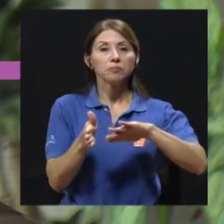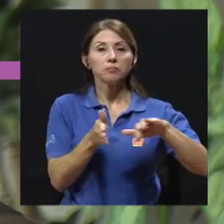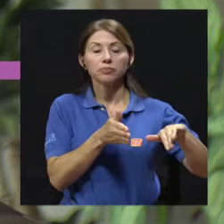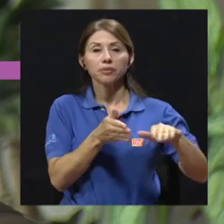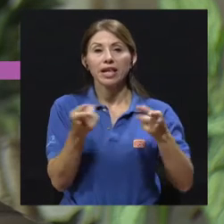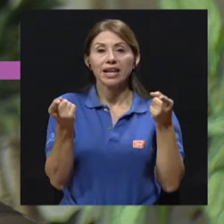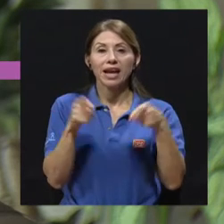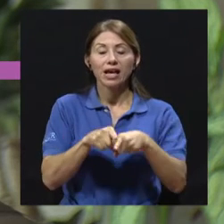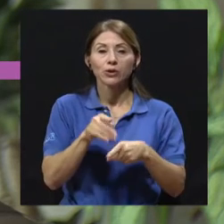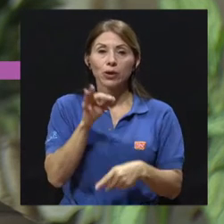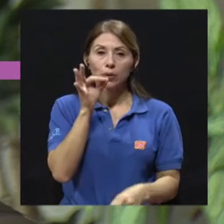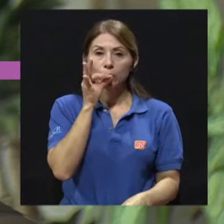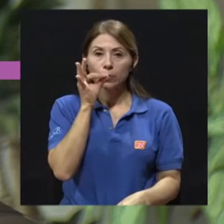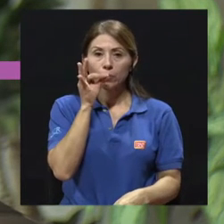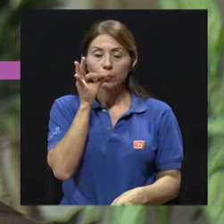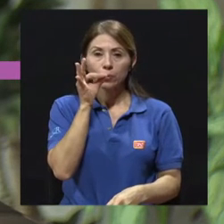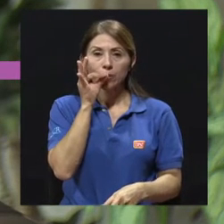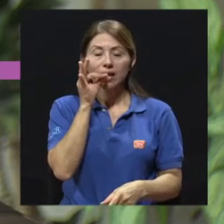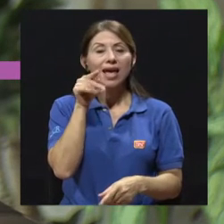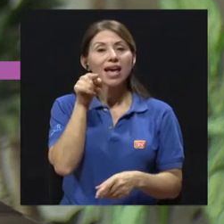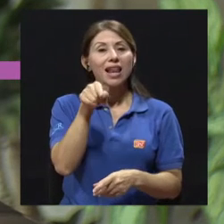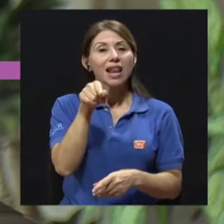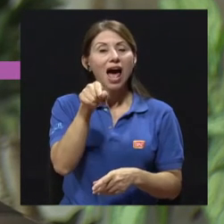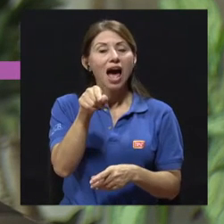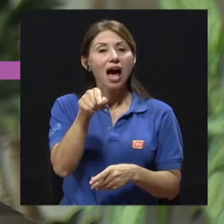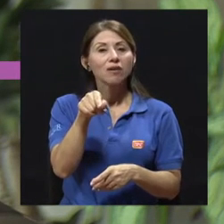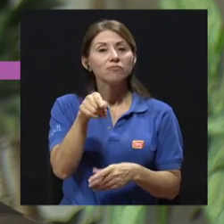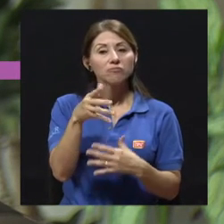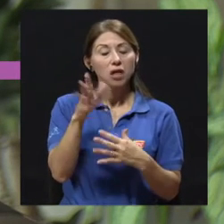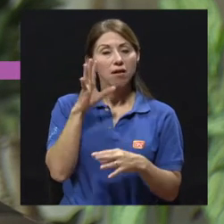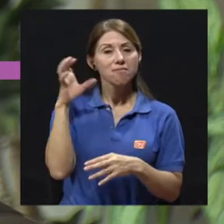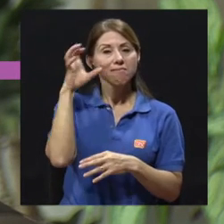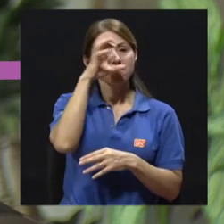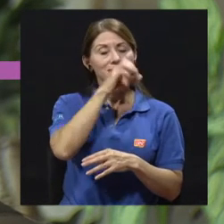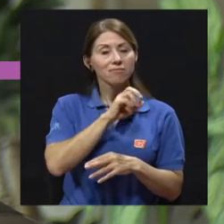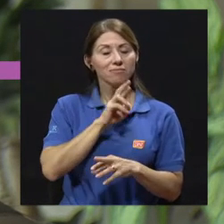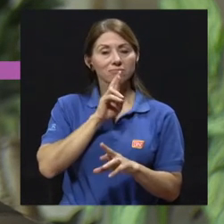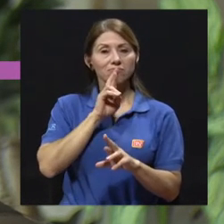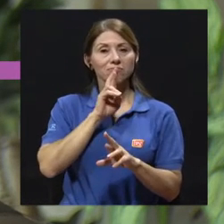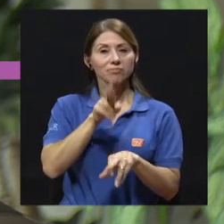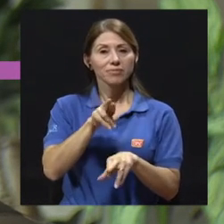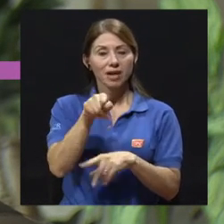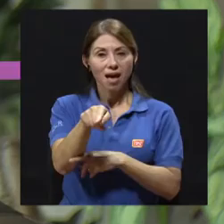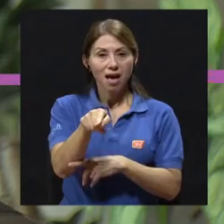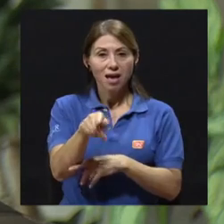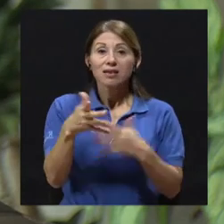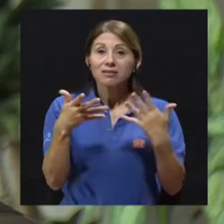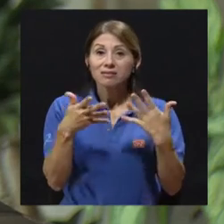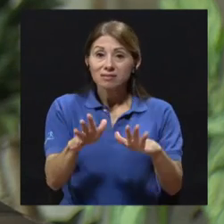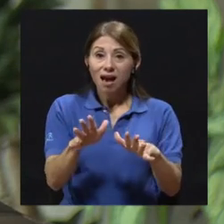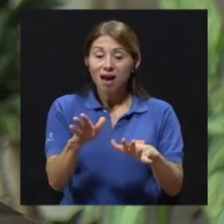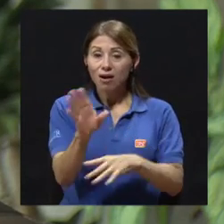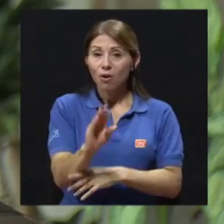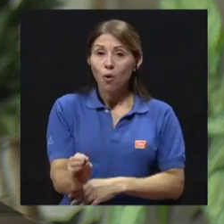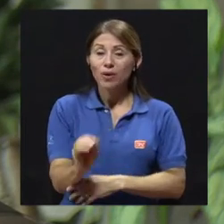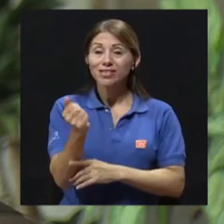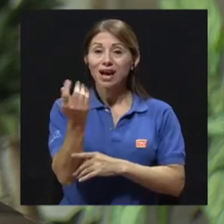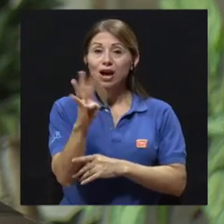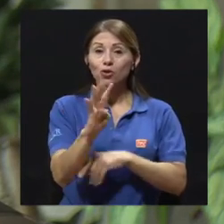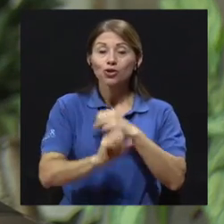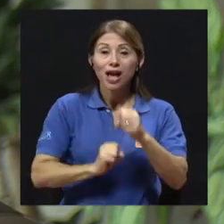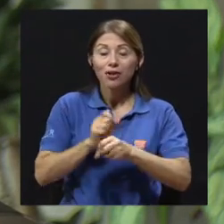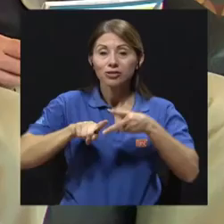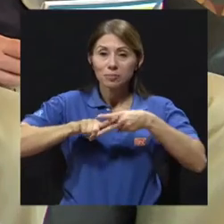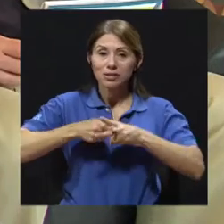la marihuana, la encuesta reflejó que a los 14 años ya están empezando a consumir esta